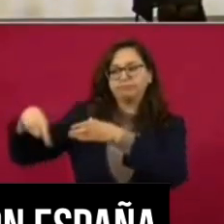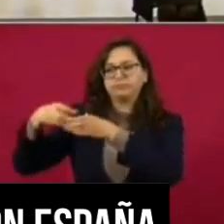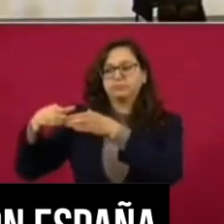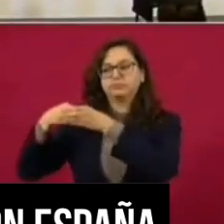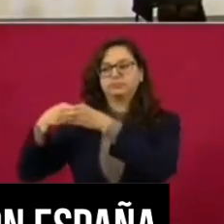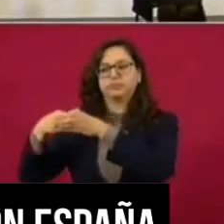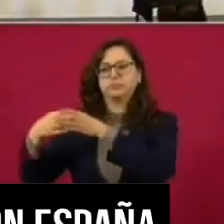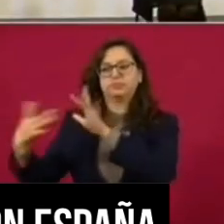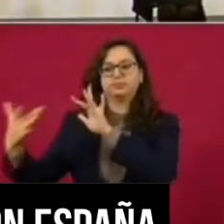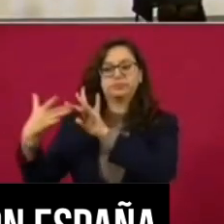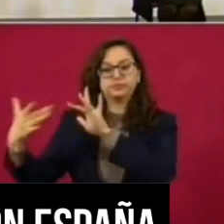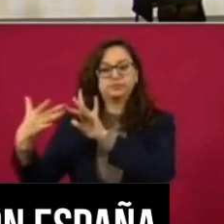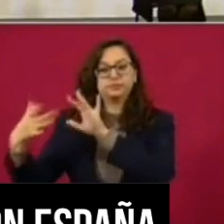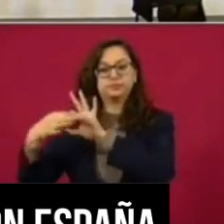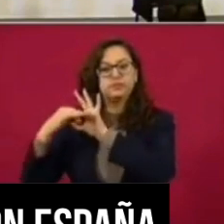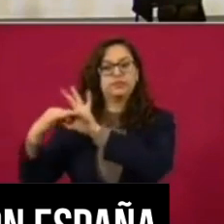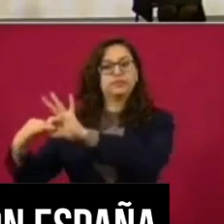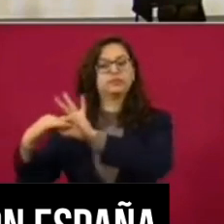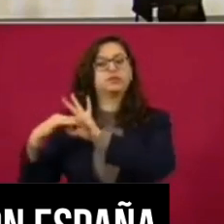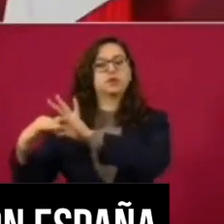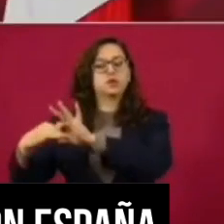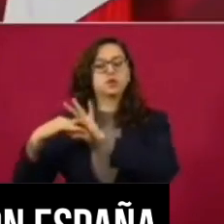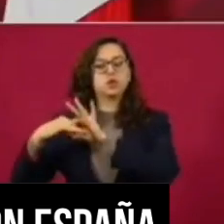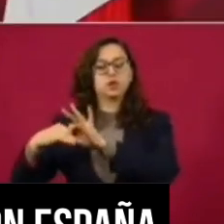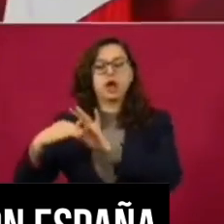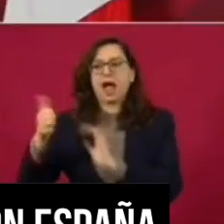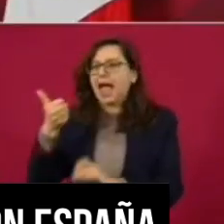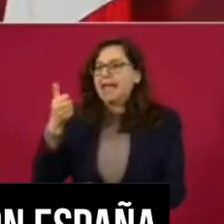de los gobiernos de méxico y de españa